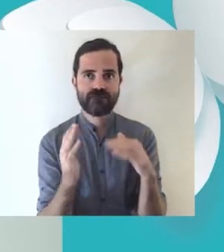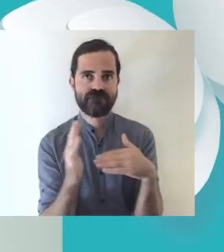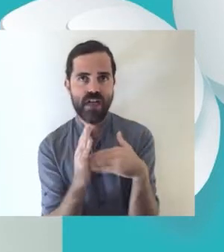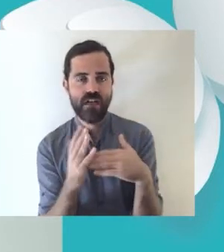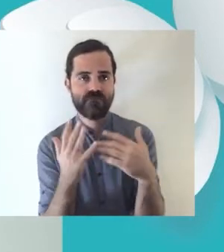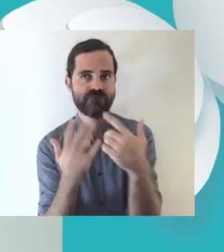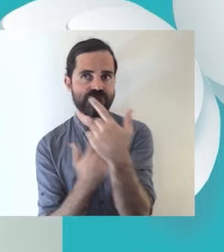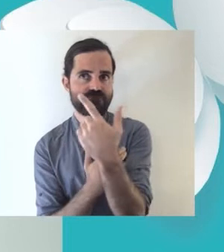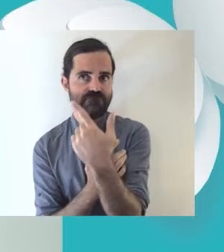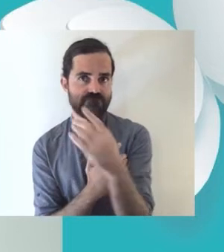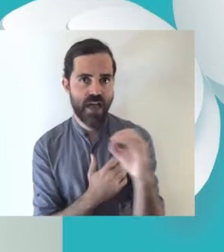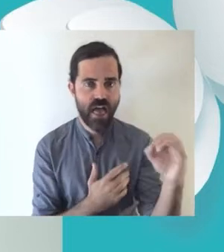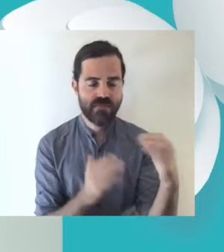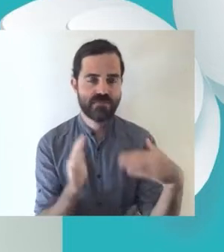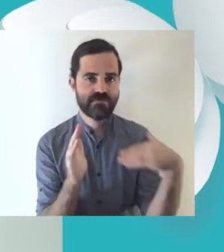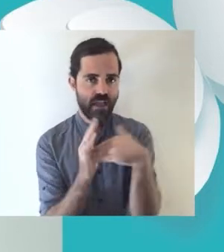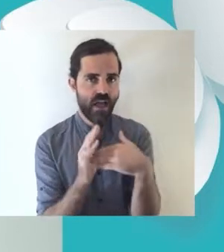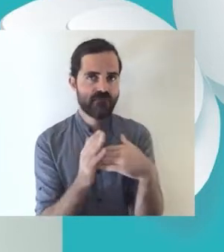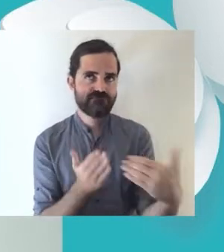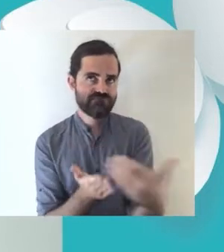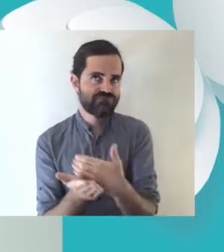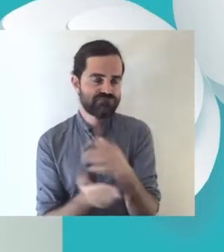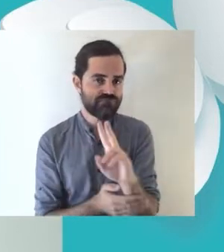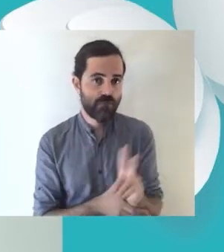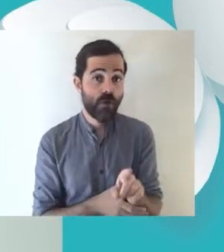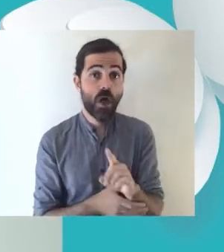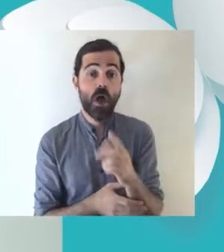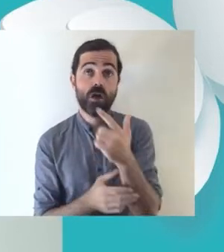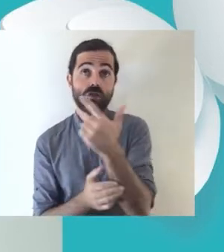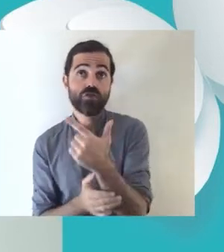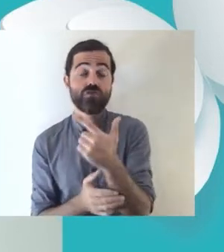y consolidarnos con la ISO 20121 de eventos sostenibles.